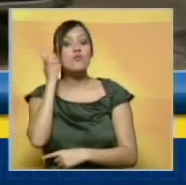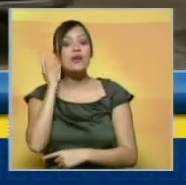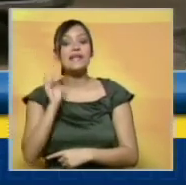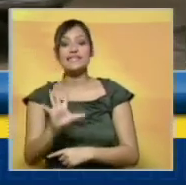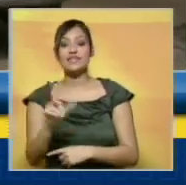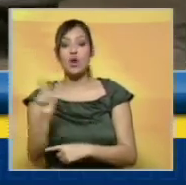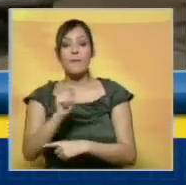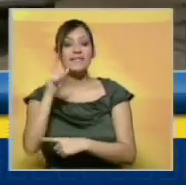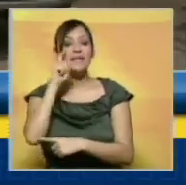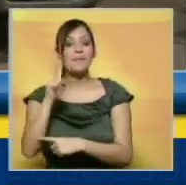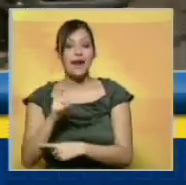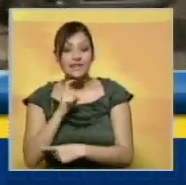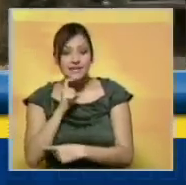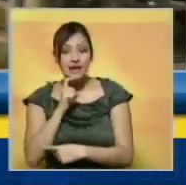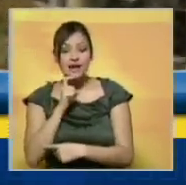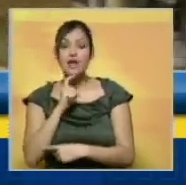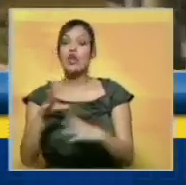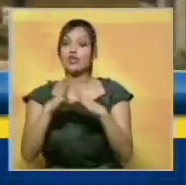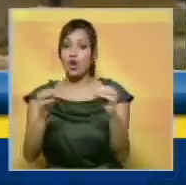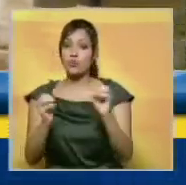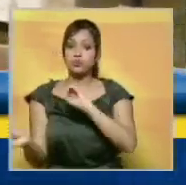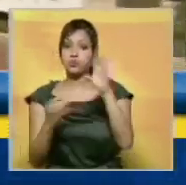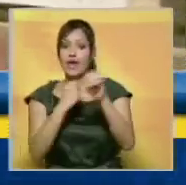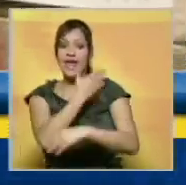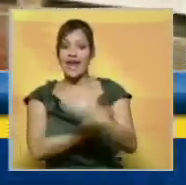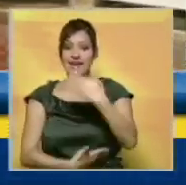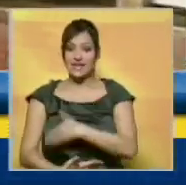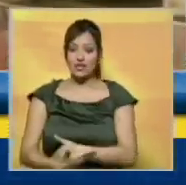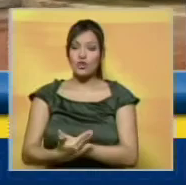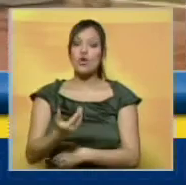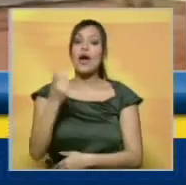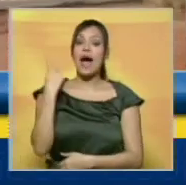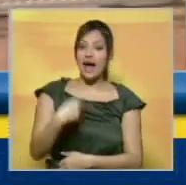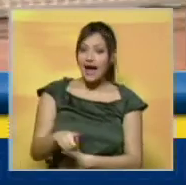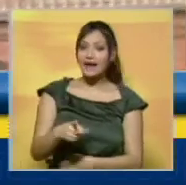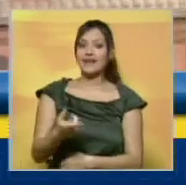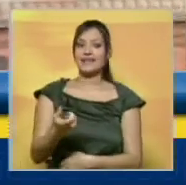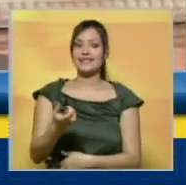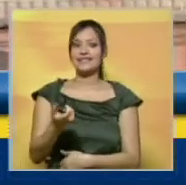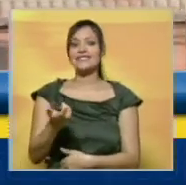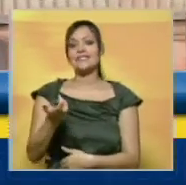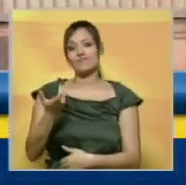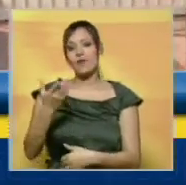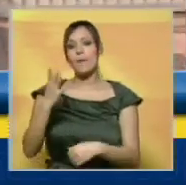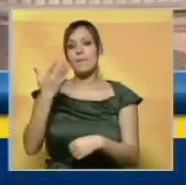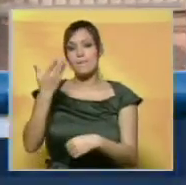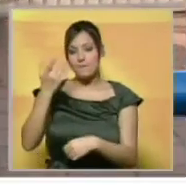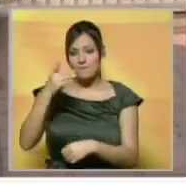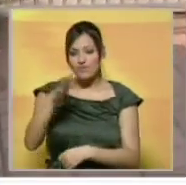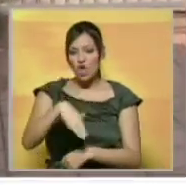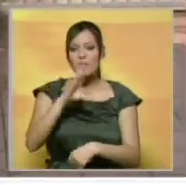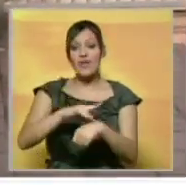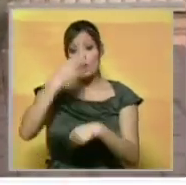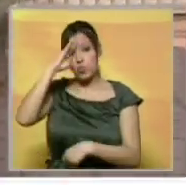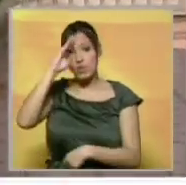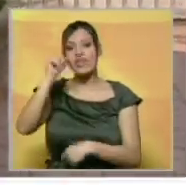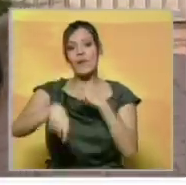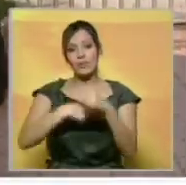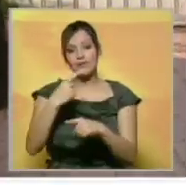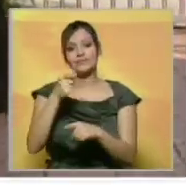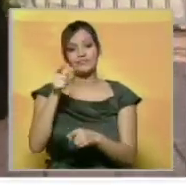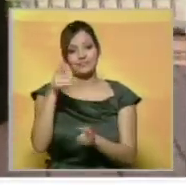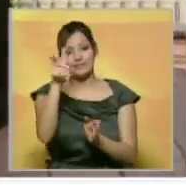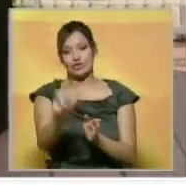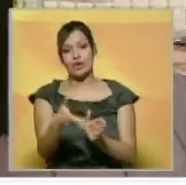5 meses de gestación. Todos fueron trasladados heridos al CDI de Villabaral, donde posteriormente la policía científica realizó el levantamiento del